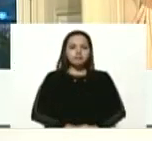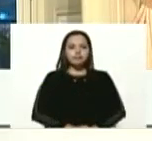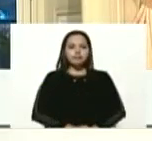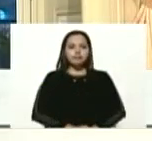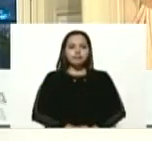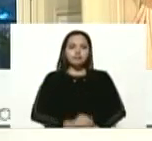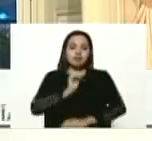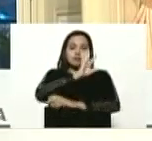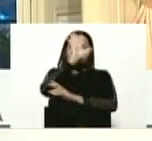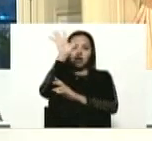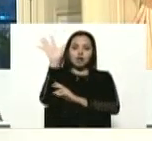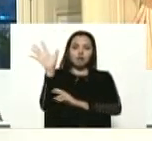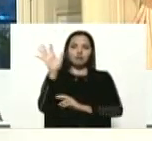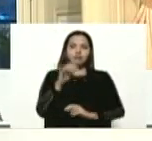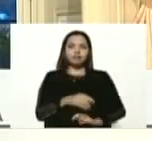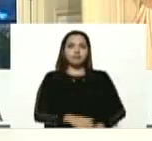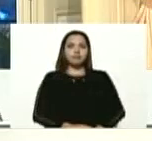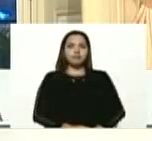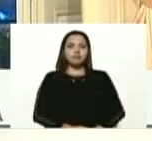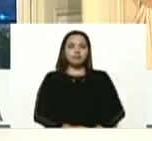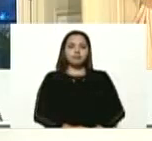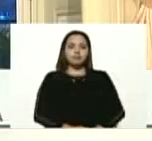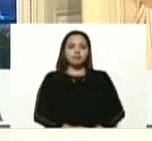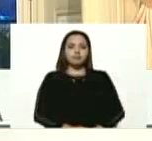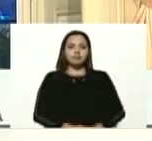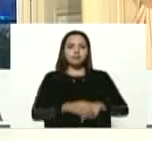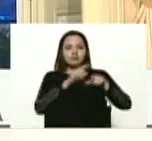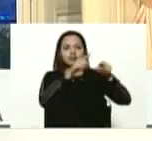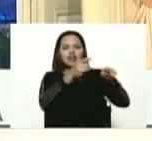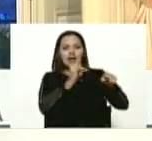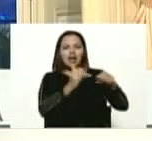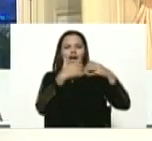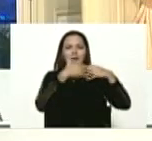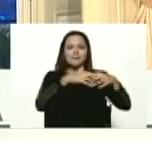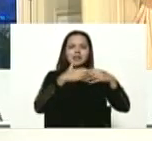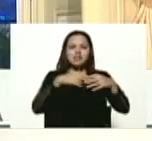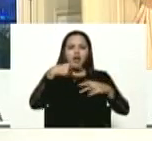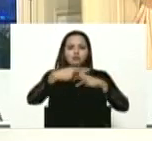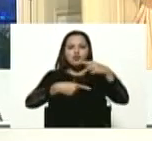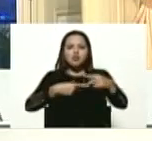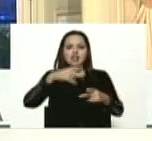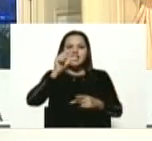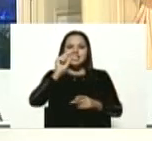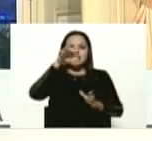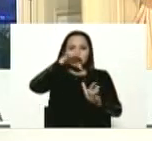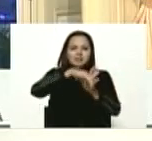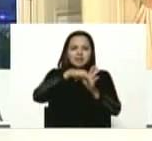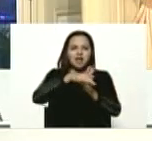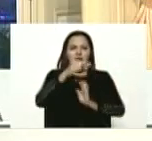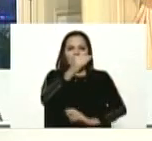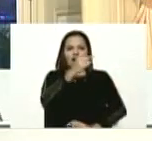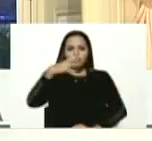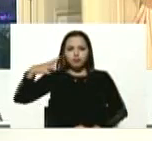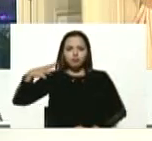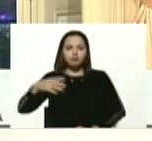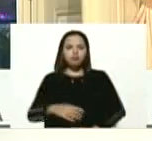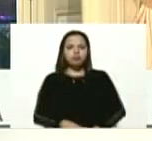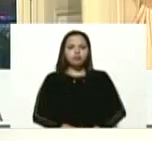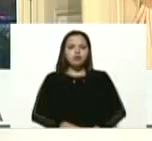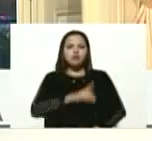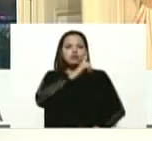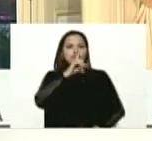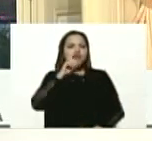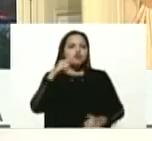del cielo. Allá está una planta de procesamiento de semilla de arroz, que tiene el